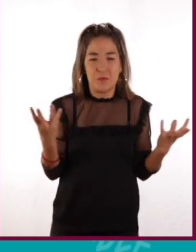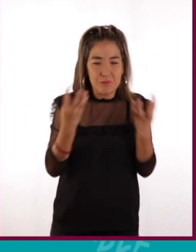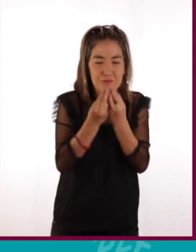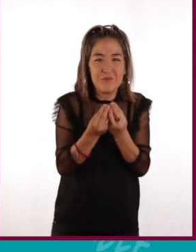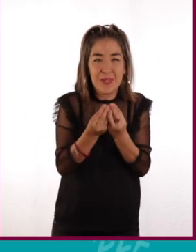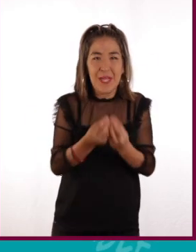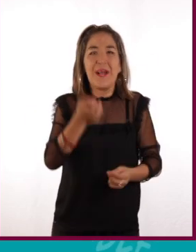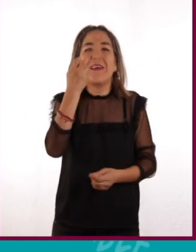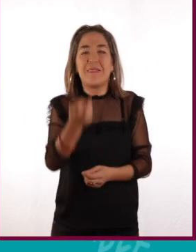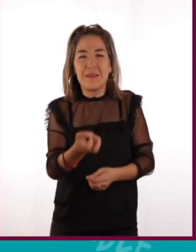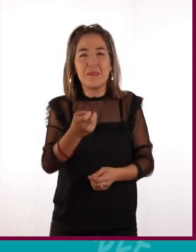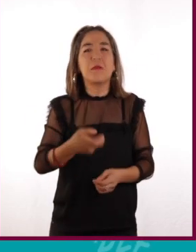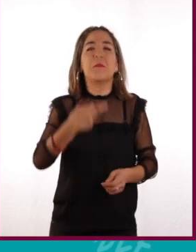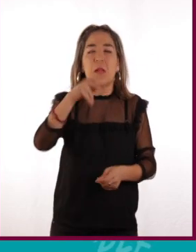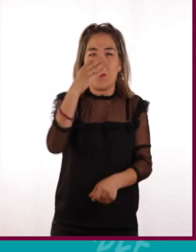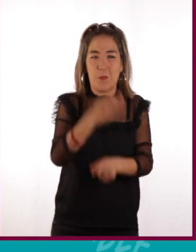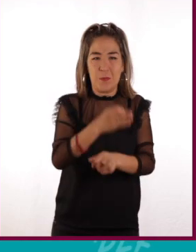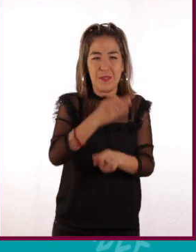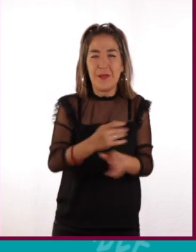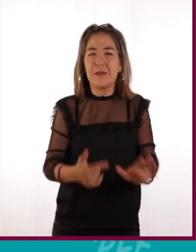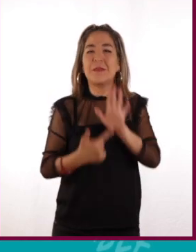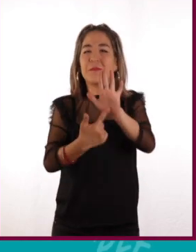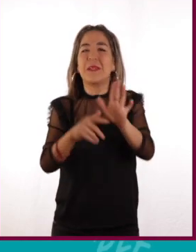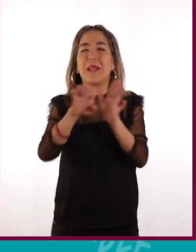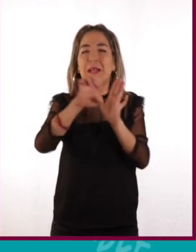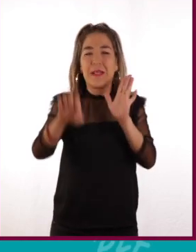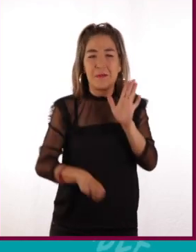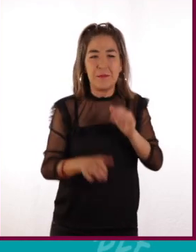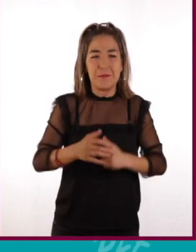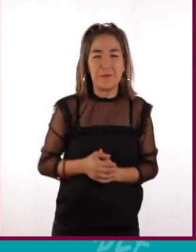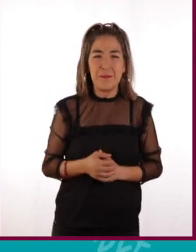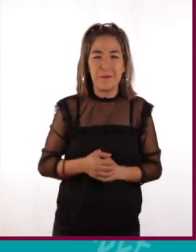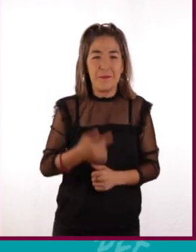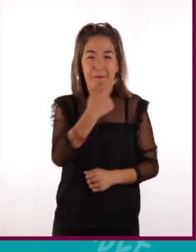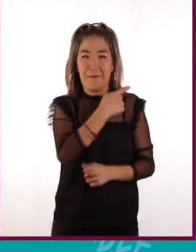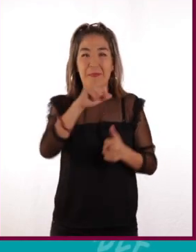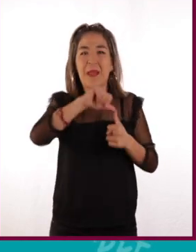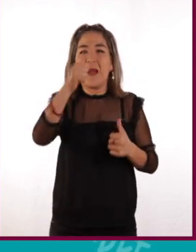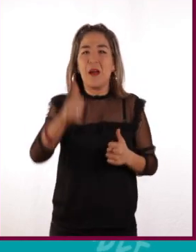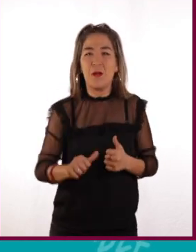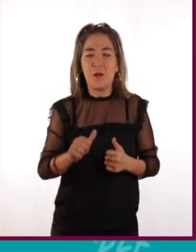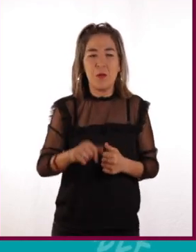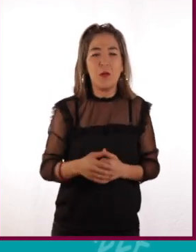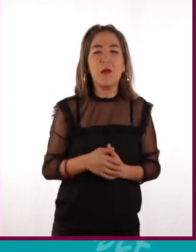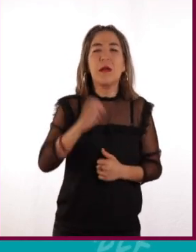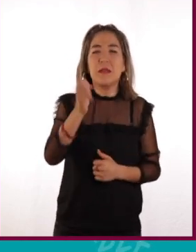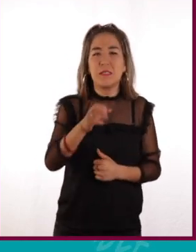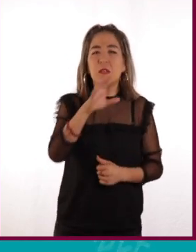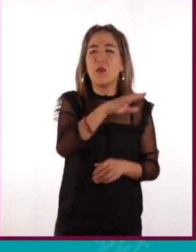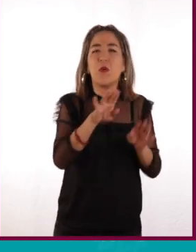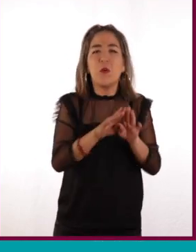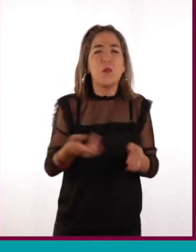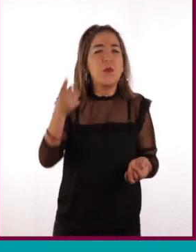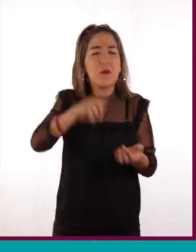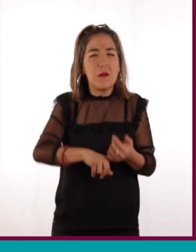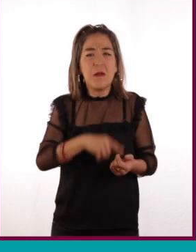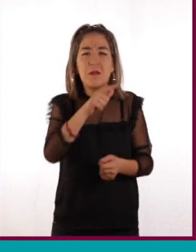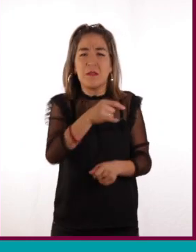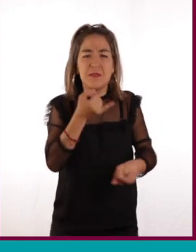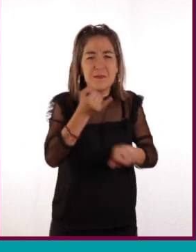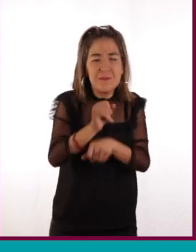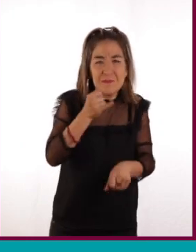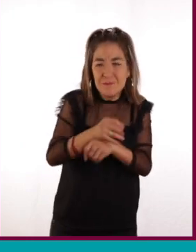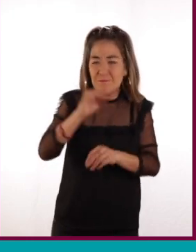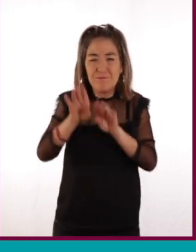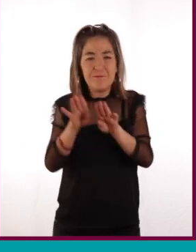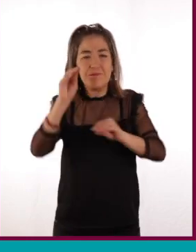en todas ellas. Sin embargo, pondremos un ejemplo en específico. El artista Koloman Moser fue uno de los